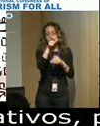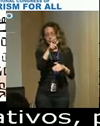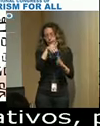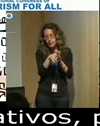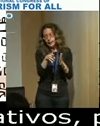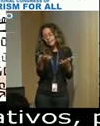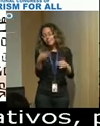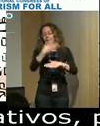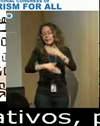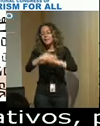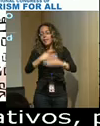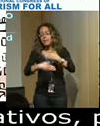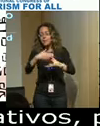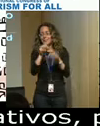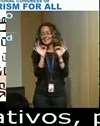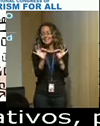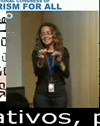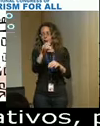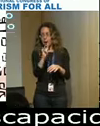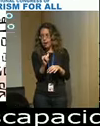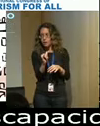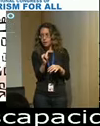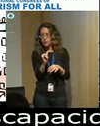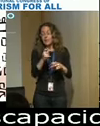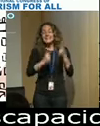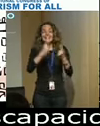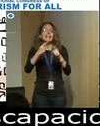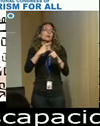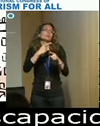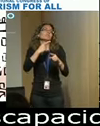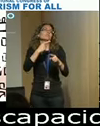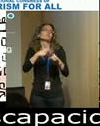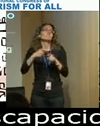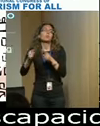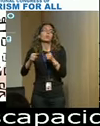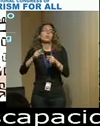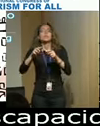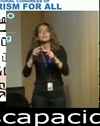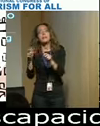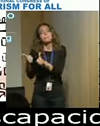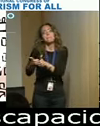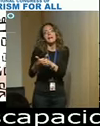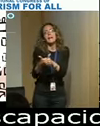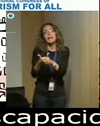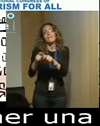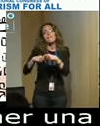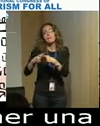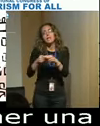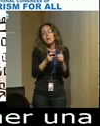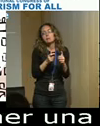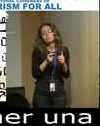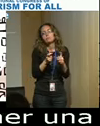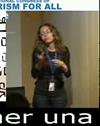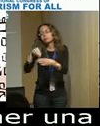determinada. En algunos casos se amplía el círculo a hermanos, familia, parejas, ¿vale? Pero nos movemos en unos